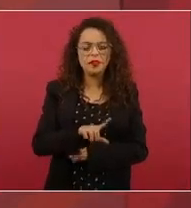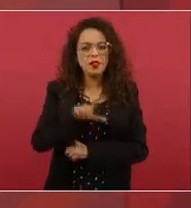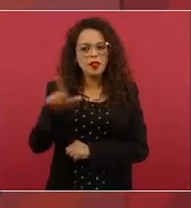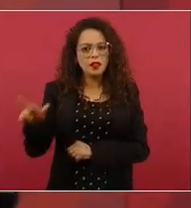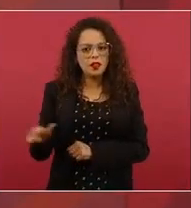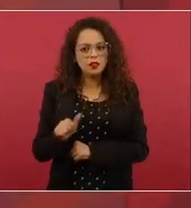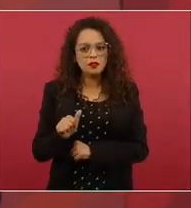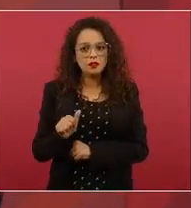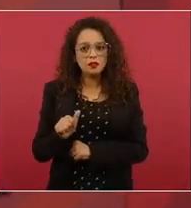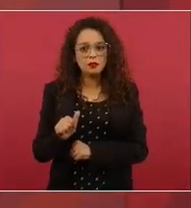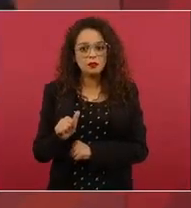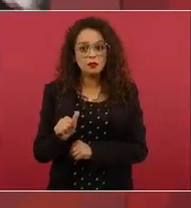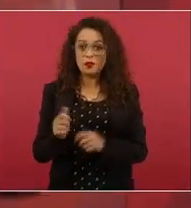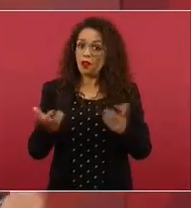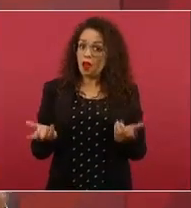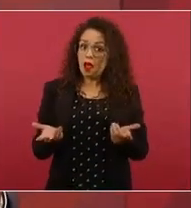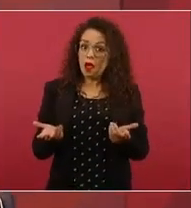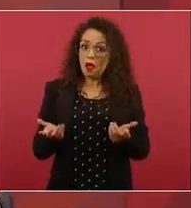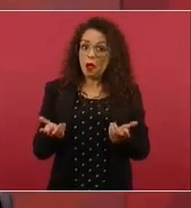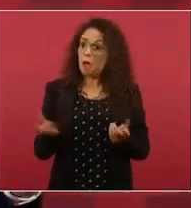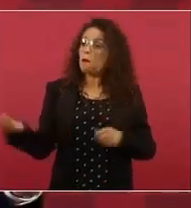se convierte en el líder